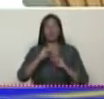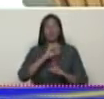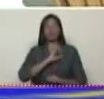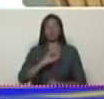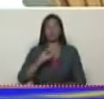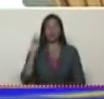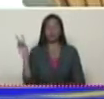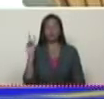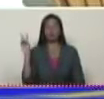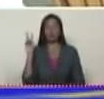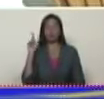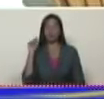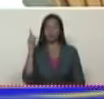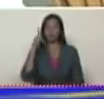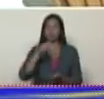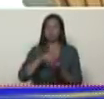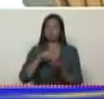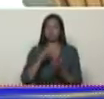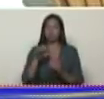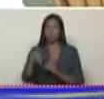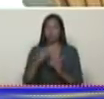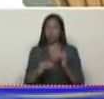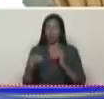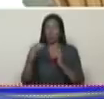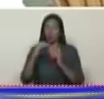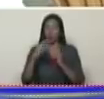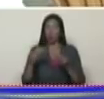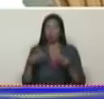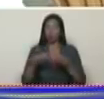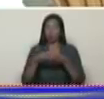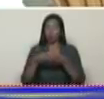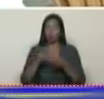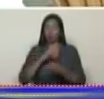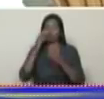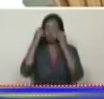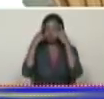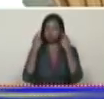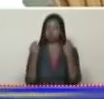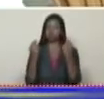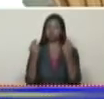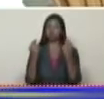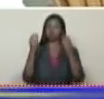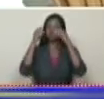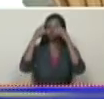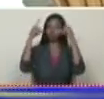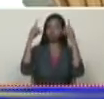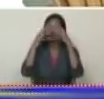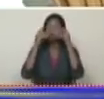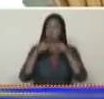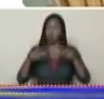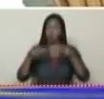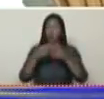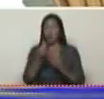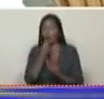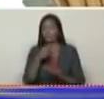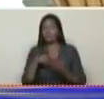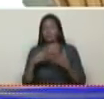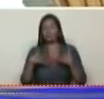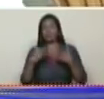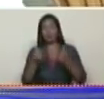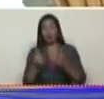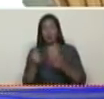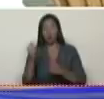Venezuela. Un Estado Mayor que tiene capacidad de acción en todas las áreas, de la alimentación, la salud,